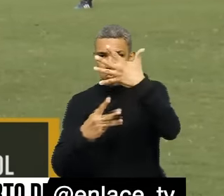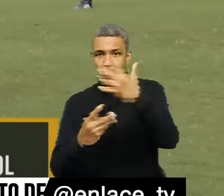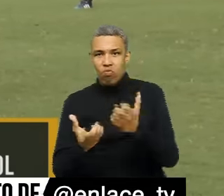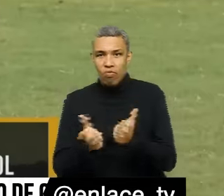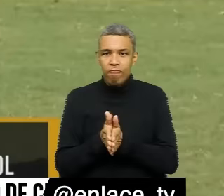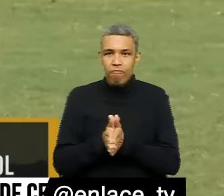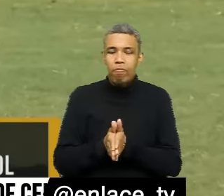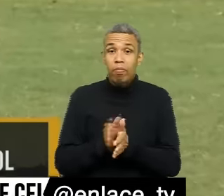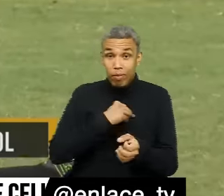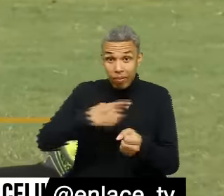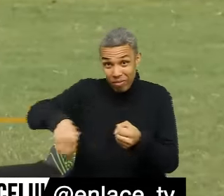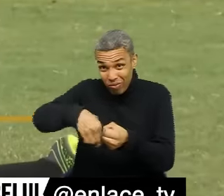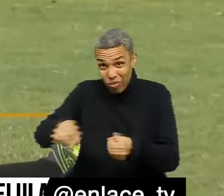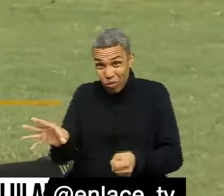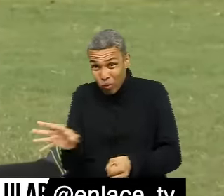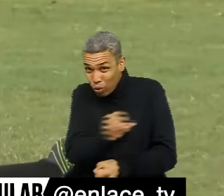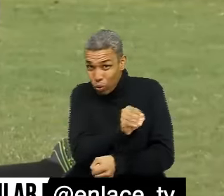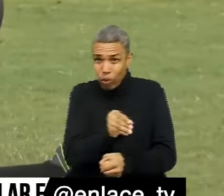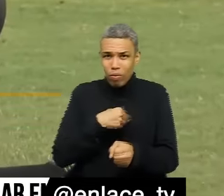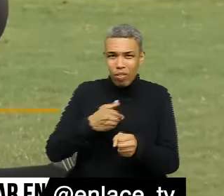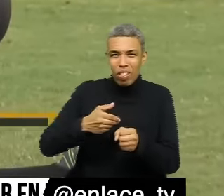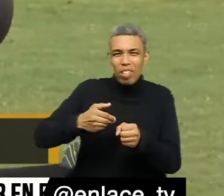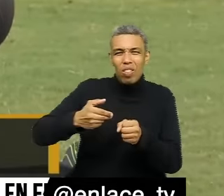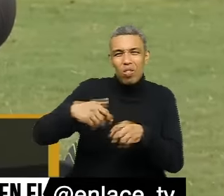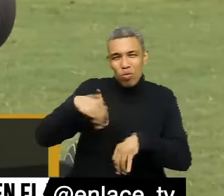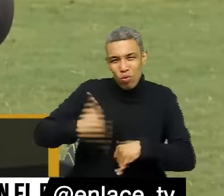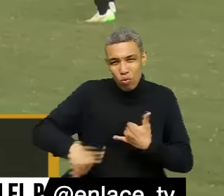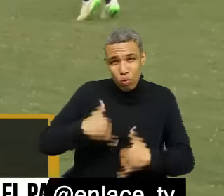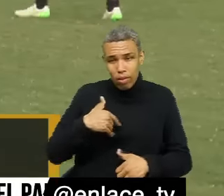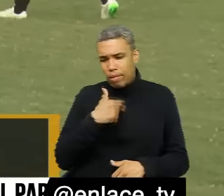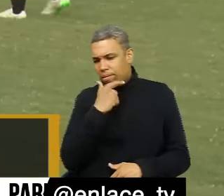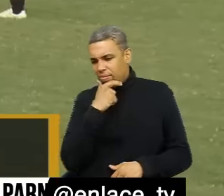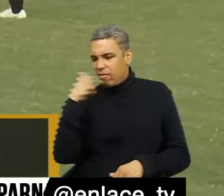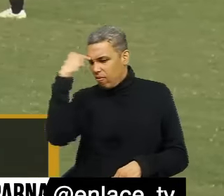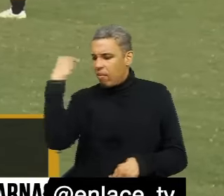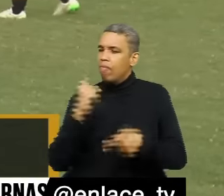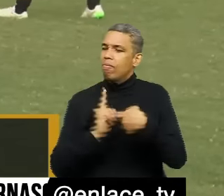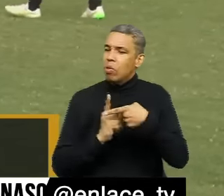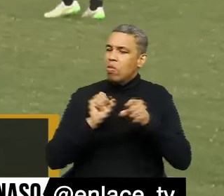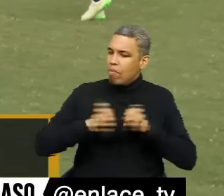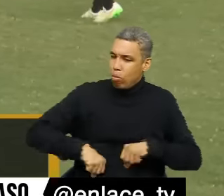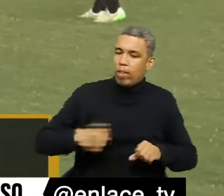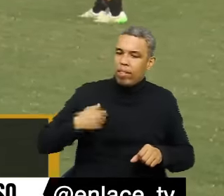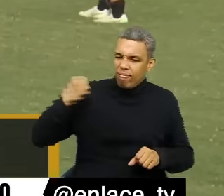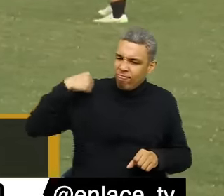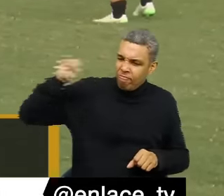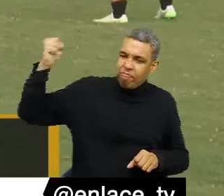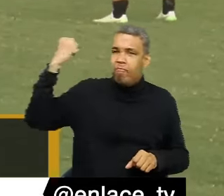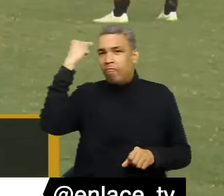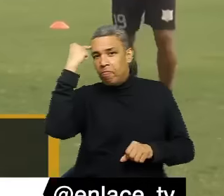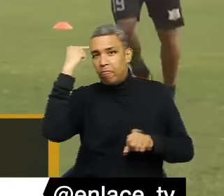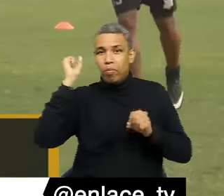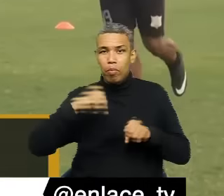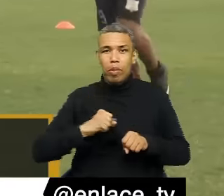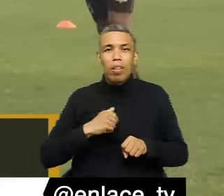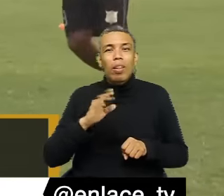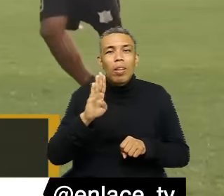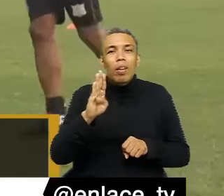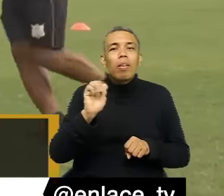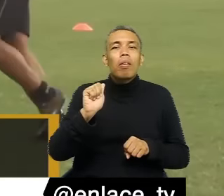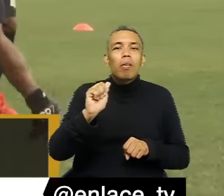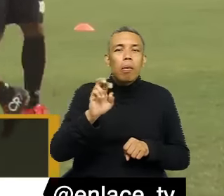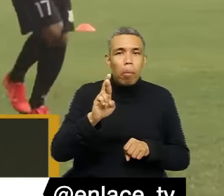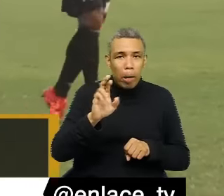los integrantes de la máquina amarilla. El panameño Nelson Barahona habló para Enlace Noticias, asegura que el sueño continúa intacto